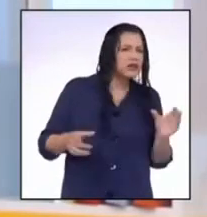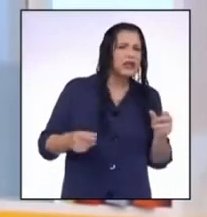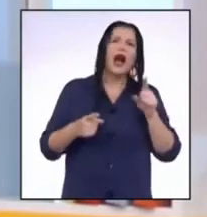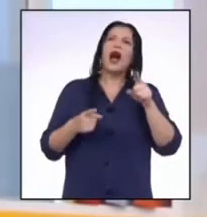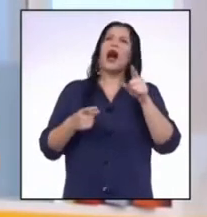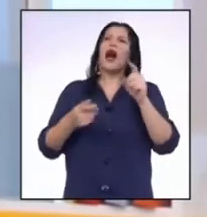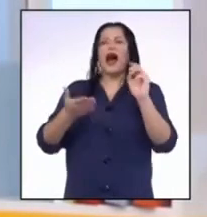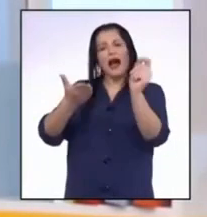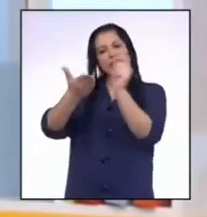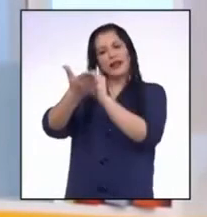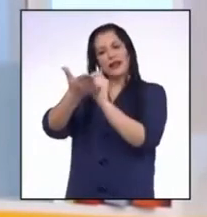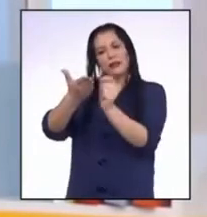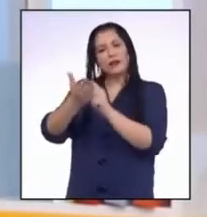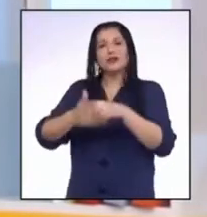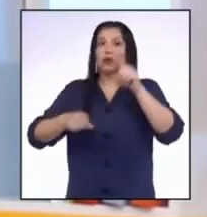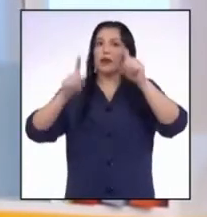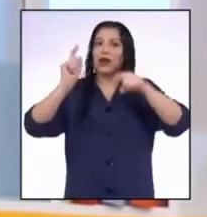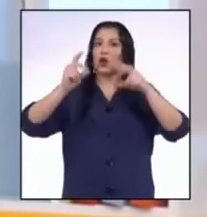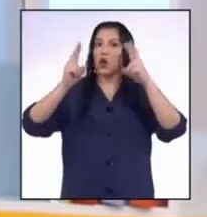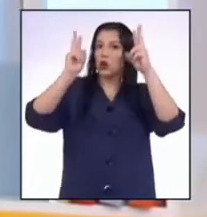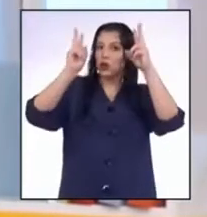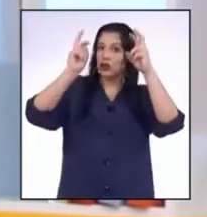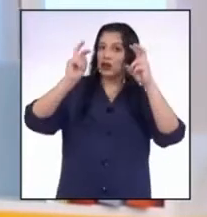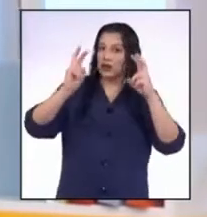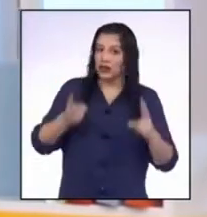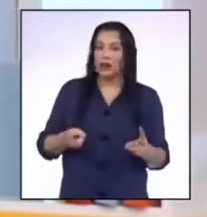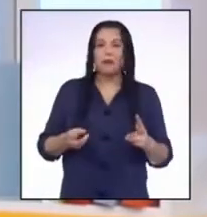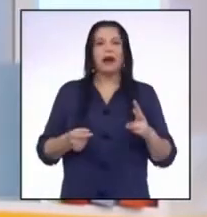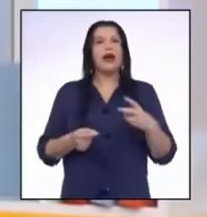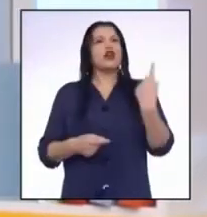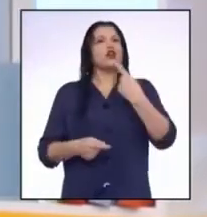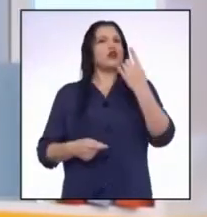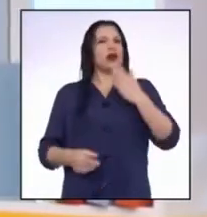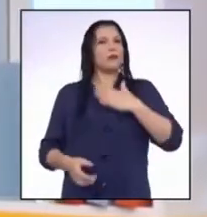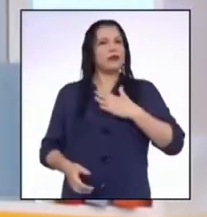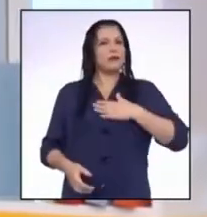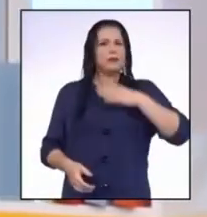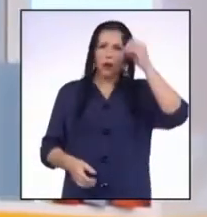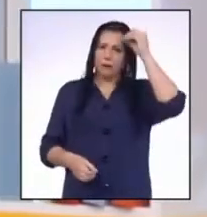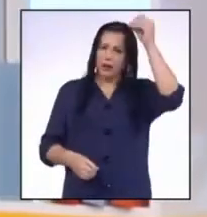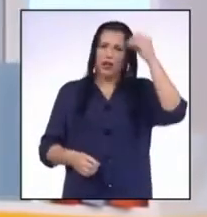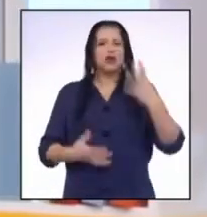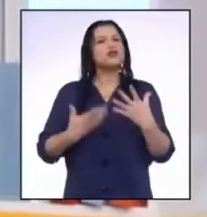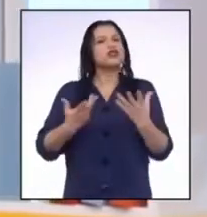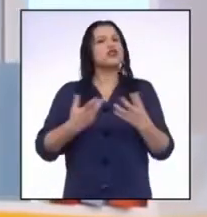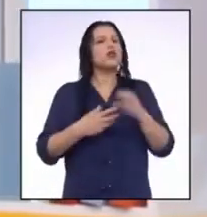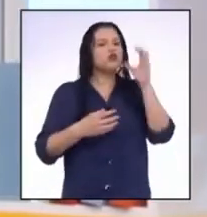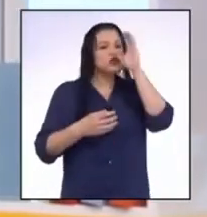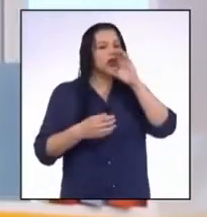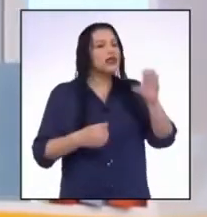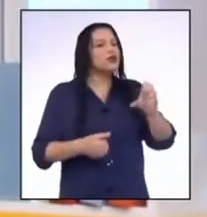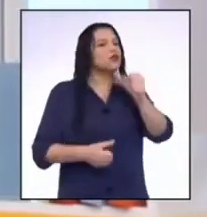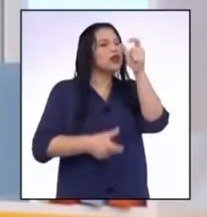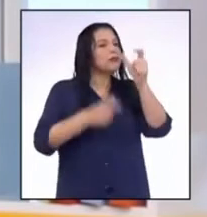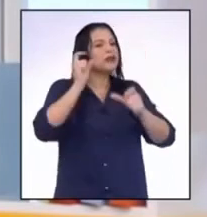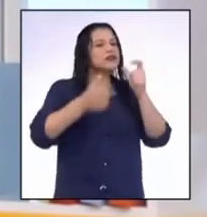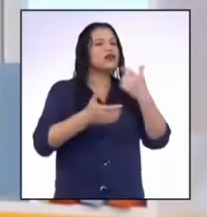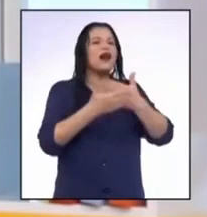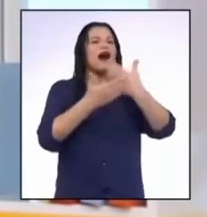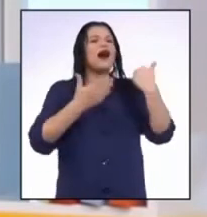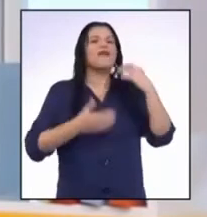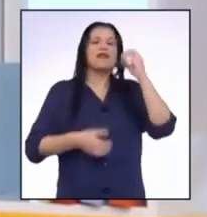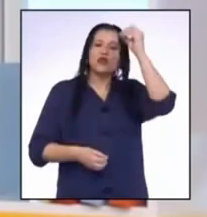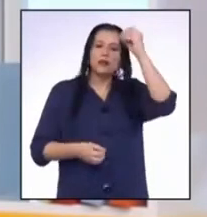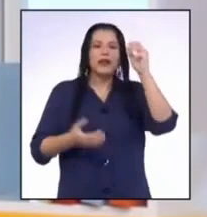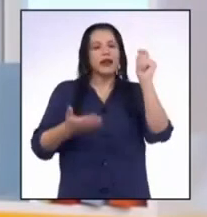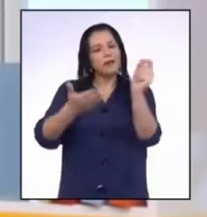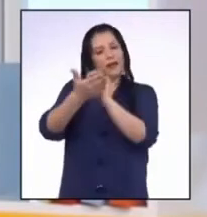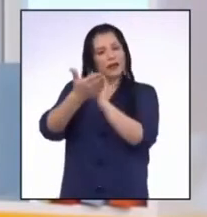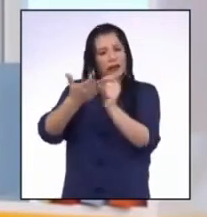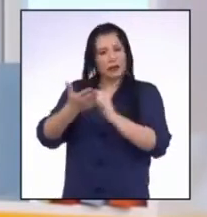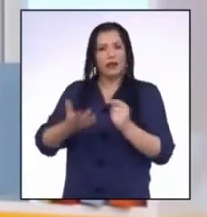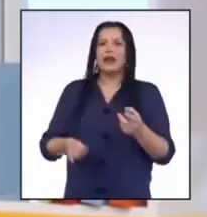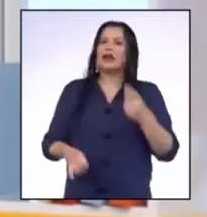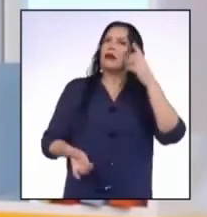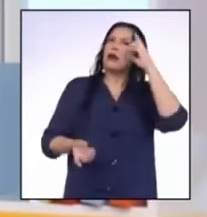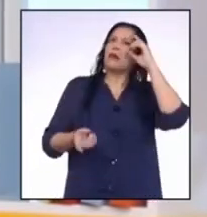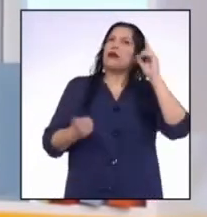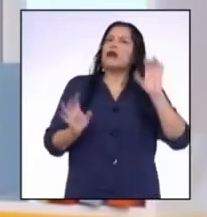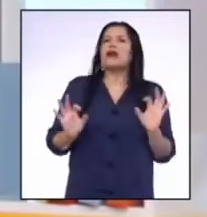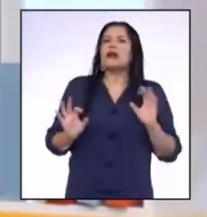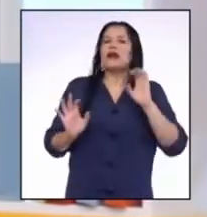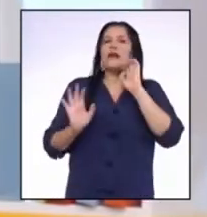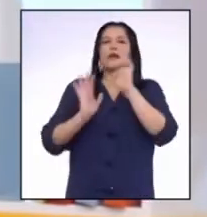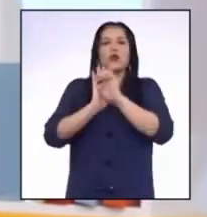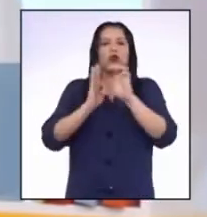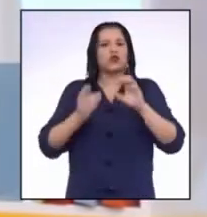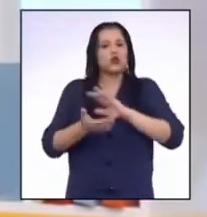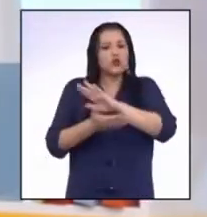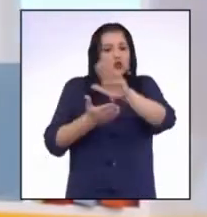de escribir sobre algún tema considerando no solo nuestras opiniones, sino también las de otras personas. Eso quiere decir que yo podría